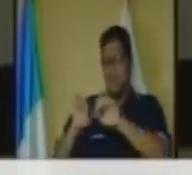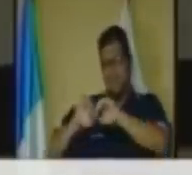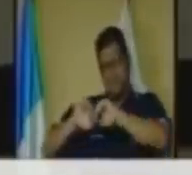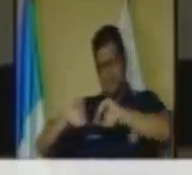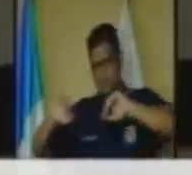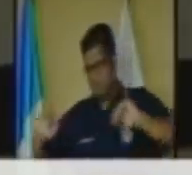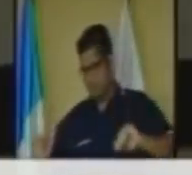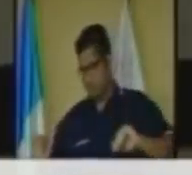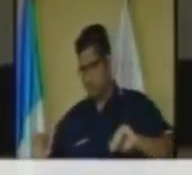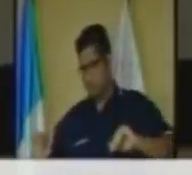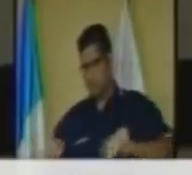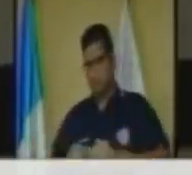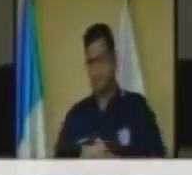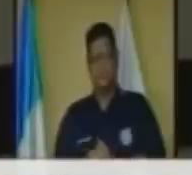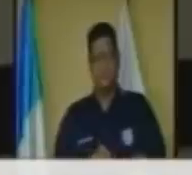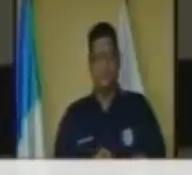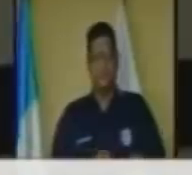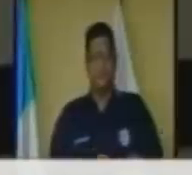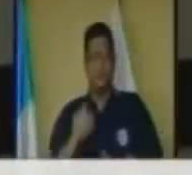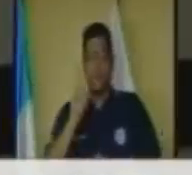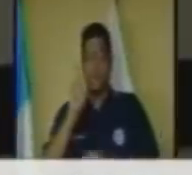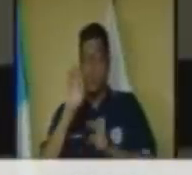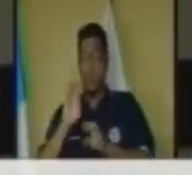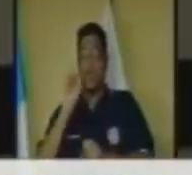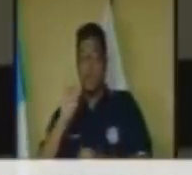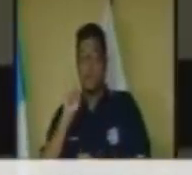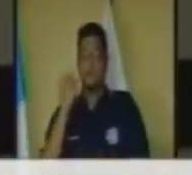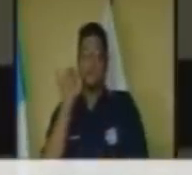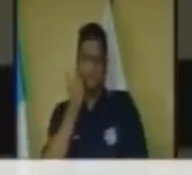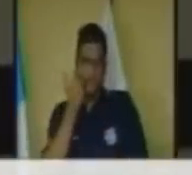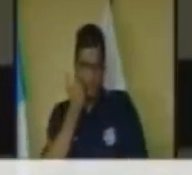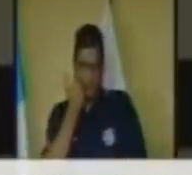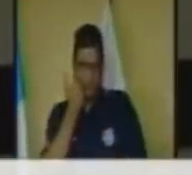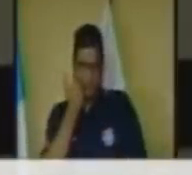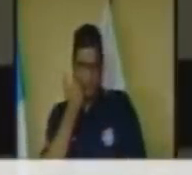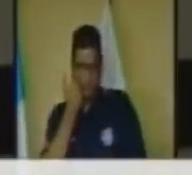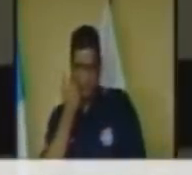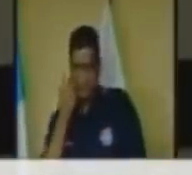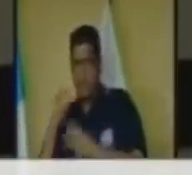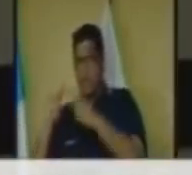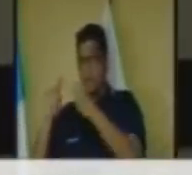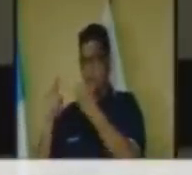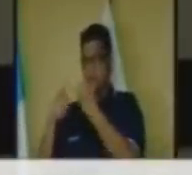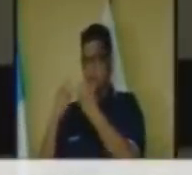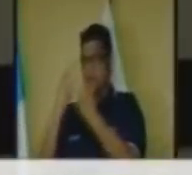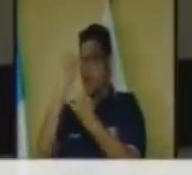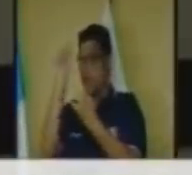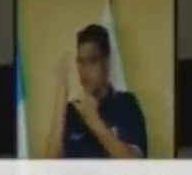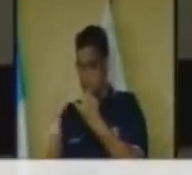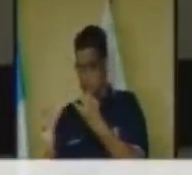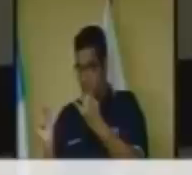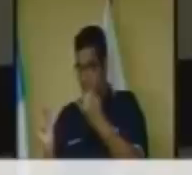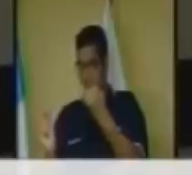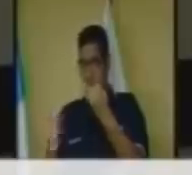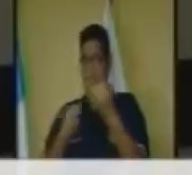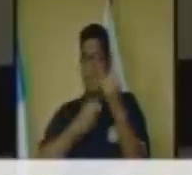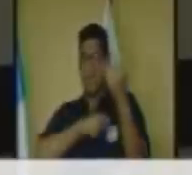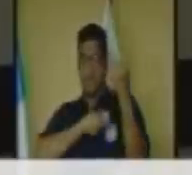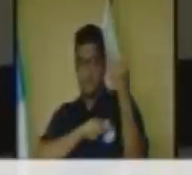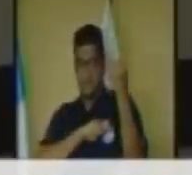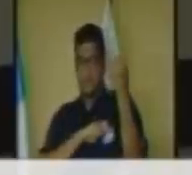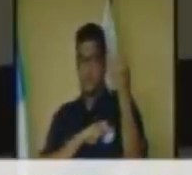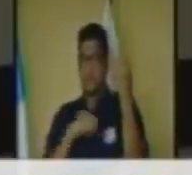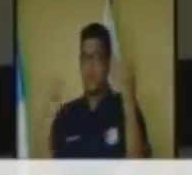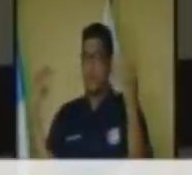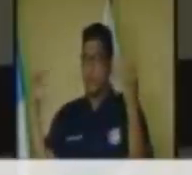vuelo que estamos del pasajero que estamos hablando, de que inició en Italia, pasó por Madrid, Colombia, lo que es el aeropuerto de